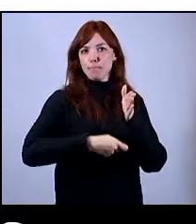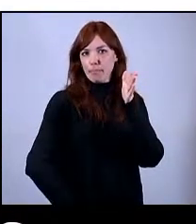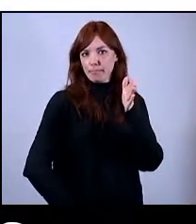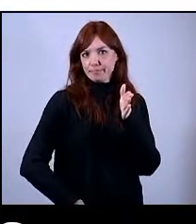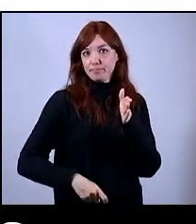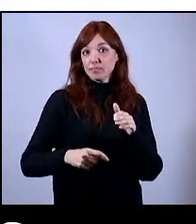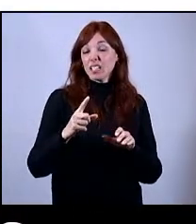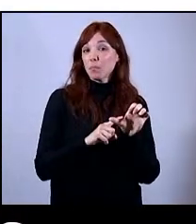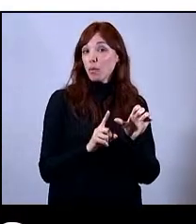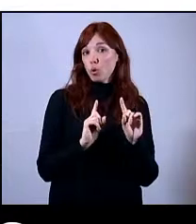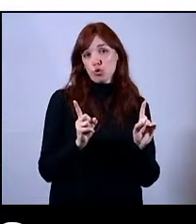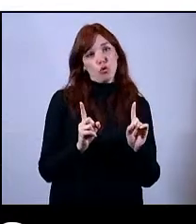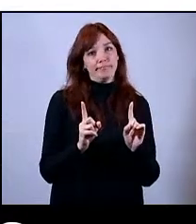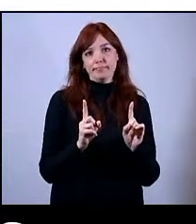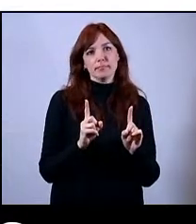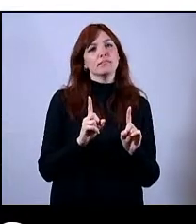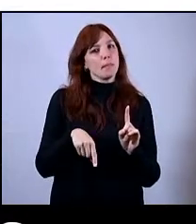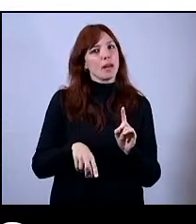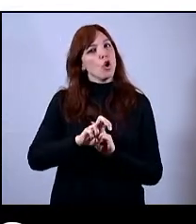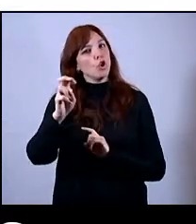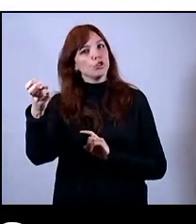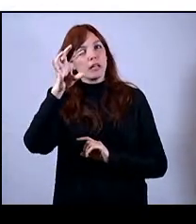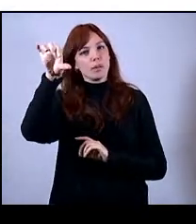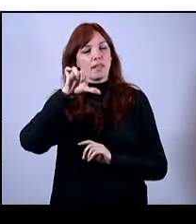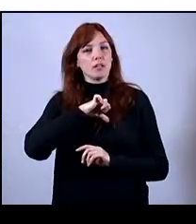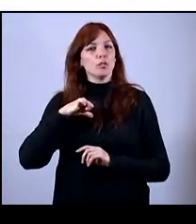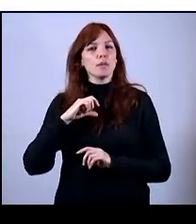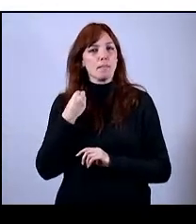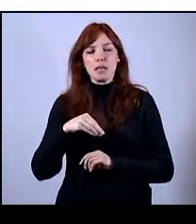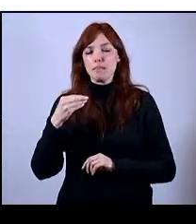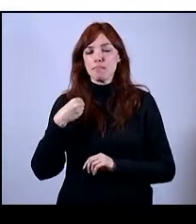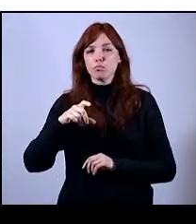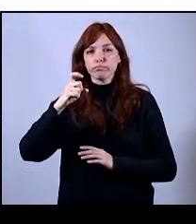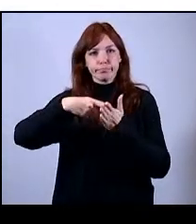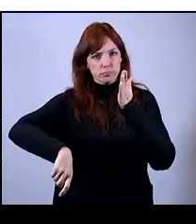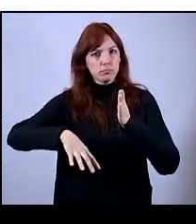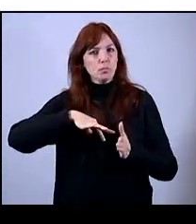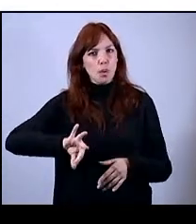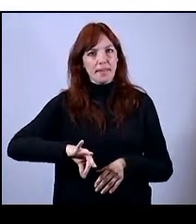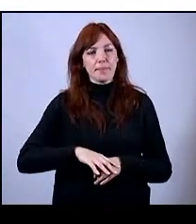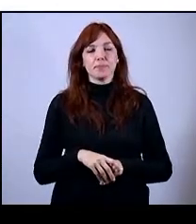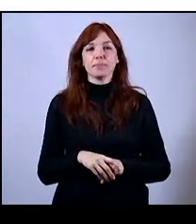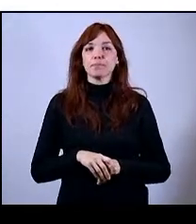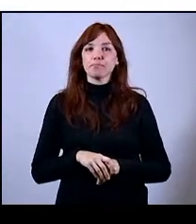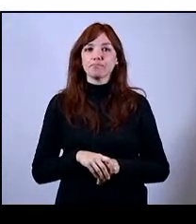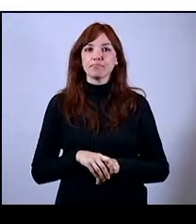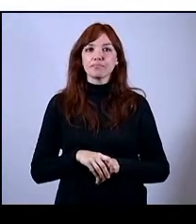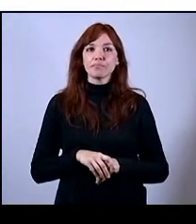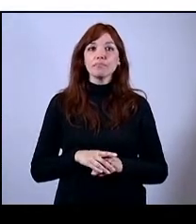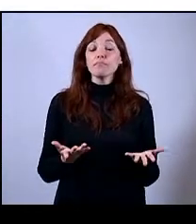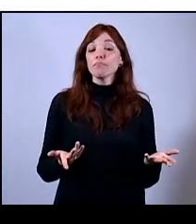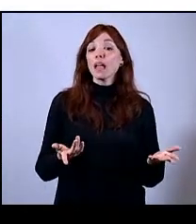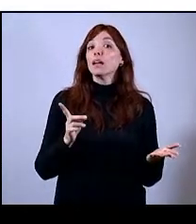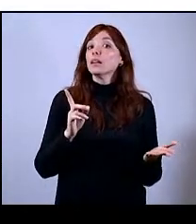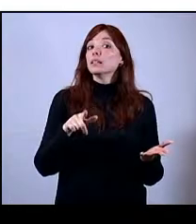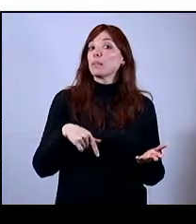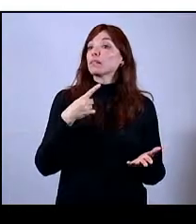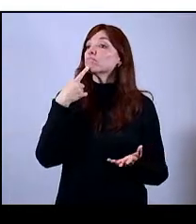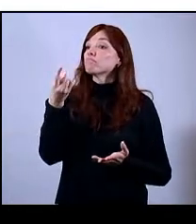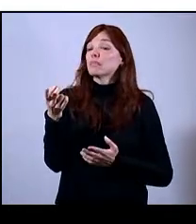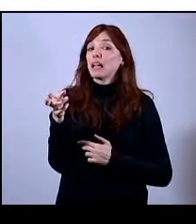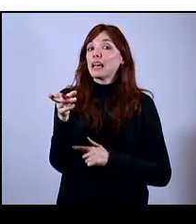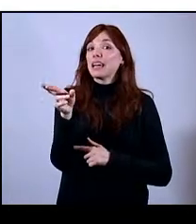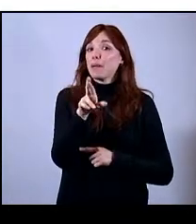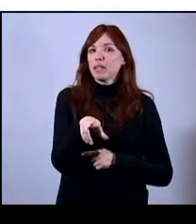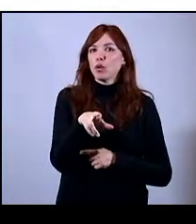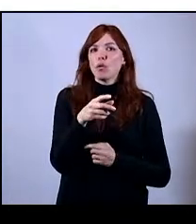otras comunidades autónomas también. Del mismo modo, también le he vuelto a reiterar, y es